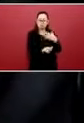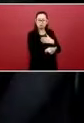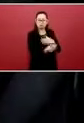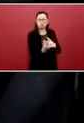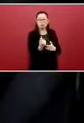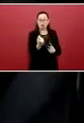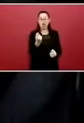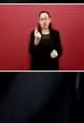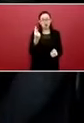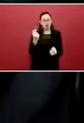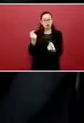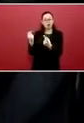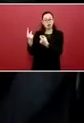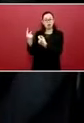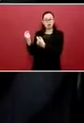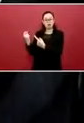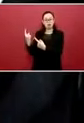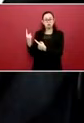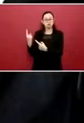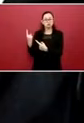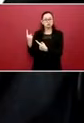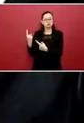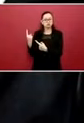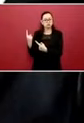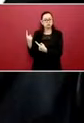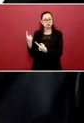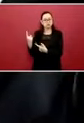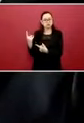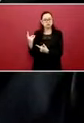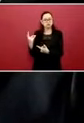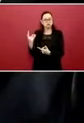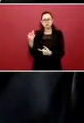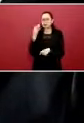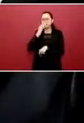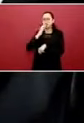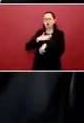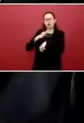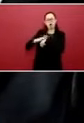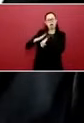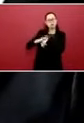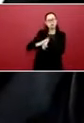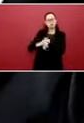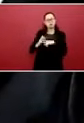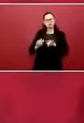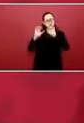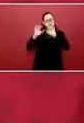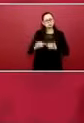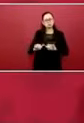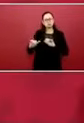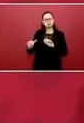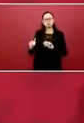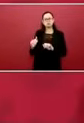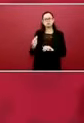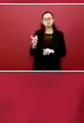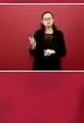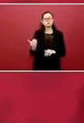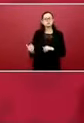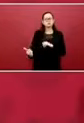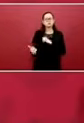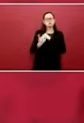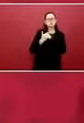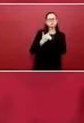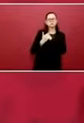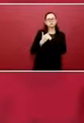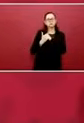algunos que nos están escribiendo diciendo que